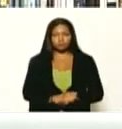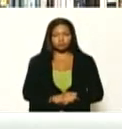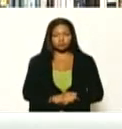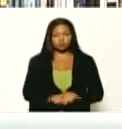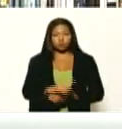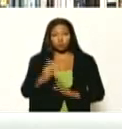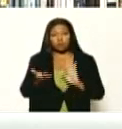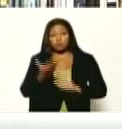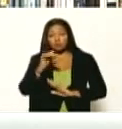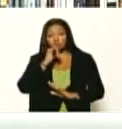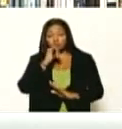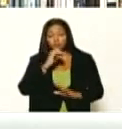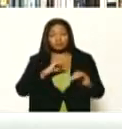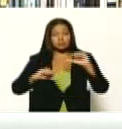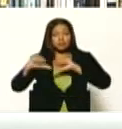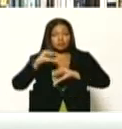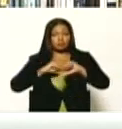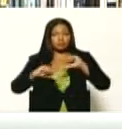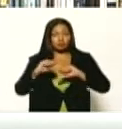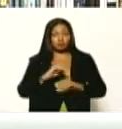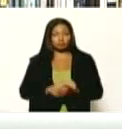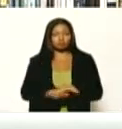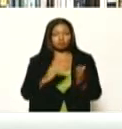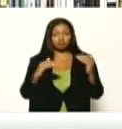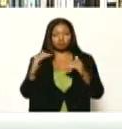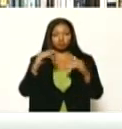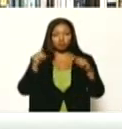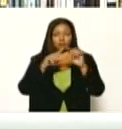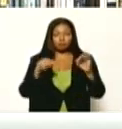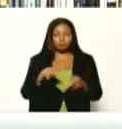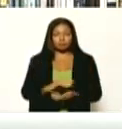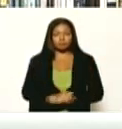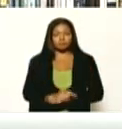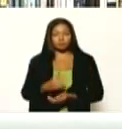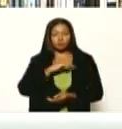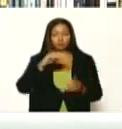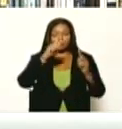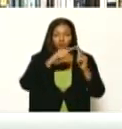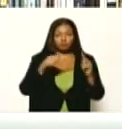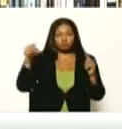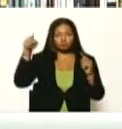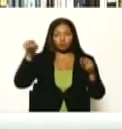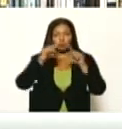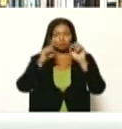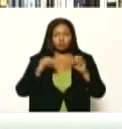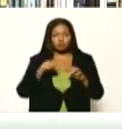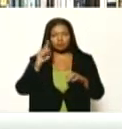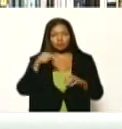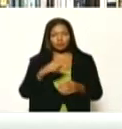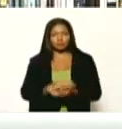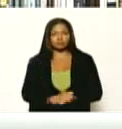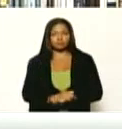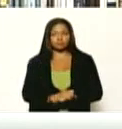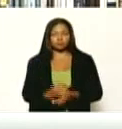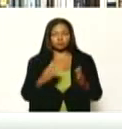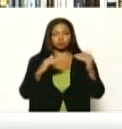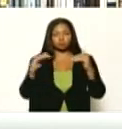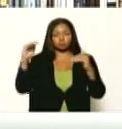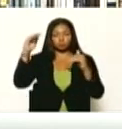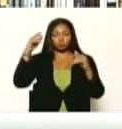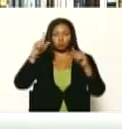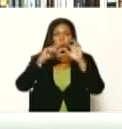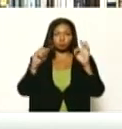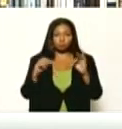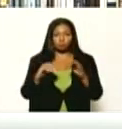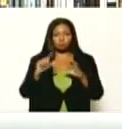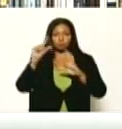Importante, estos informes científicos del más alto nivel. Nuestra curva sigue siendo de meseta alta con tendencia a